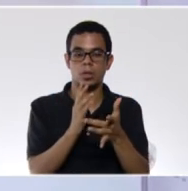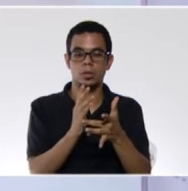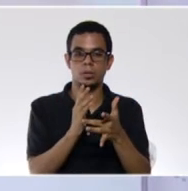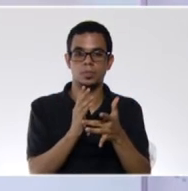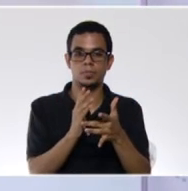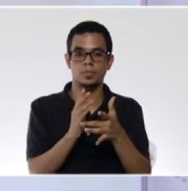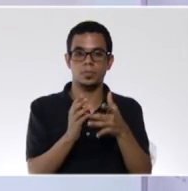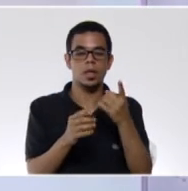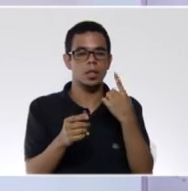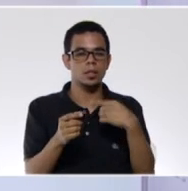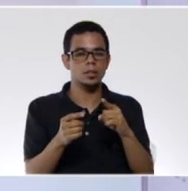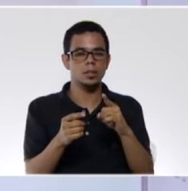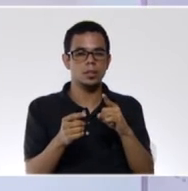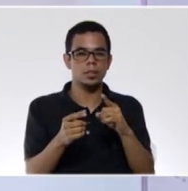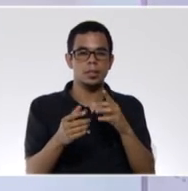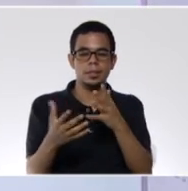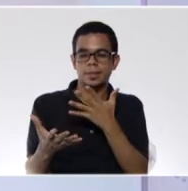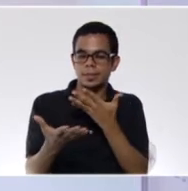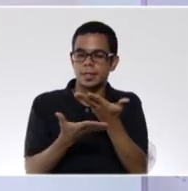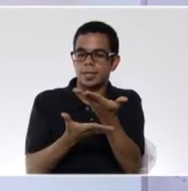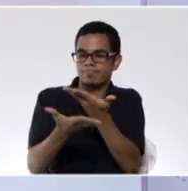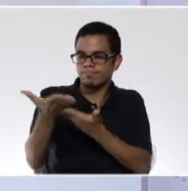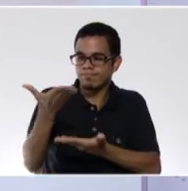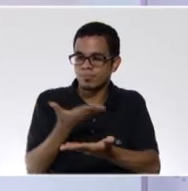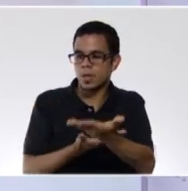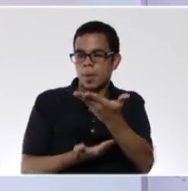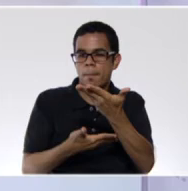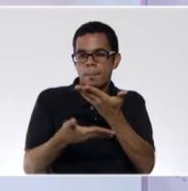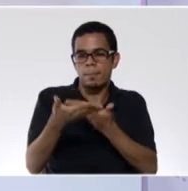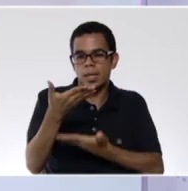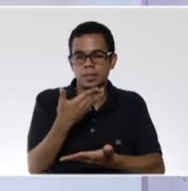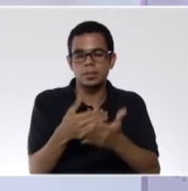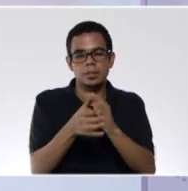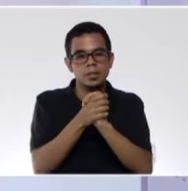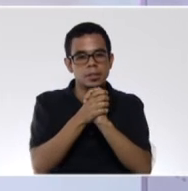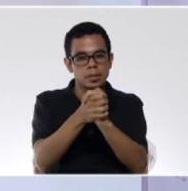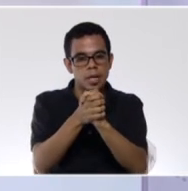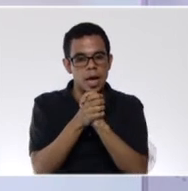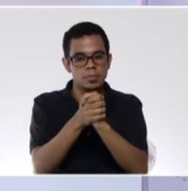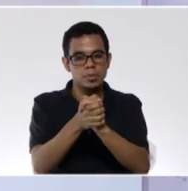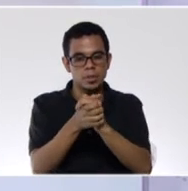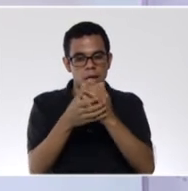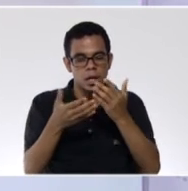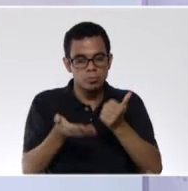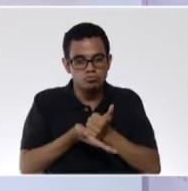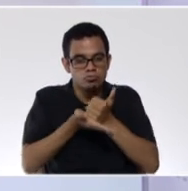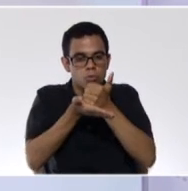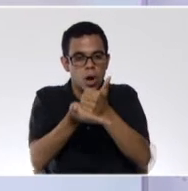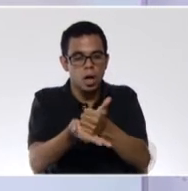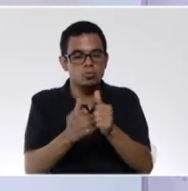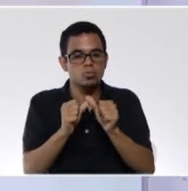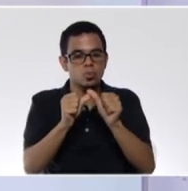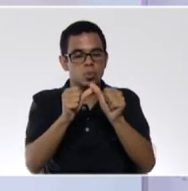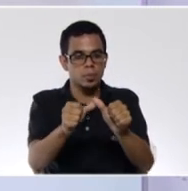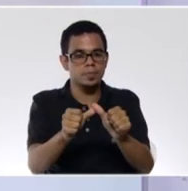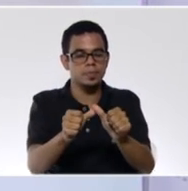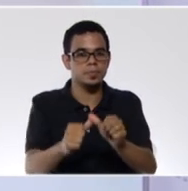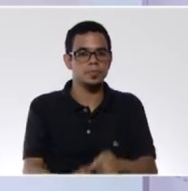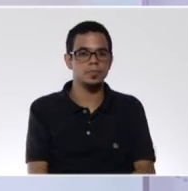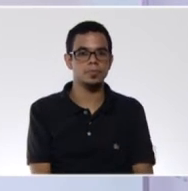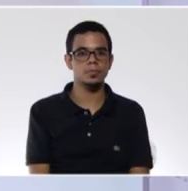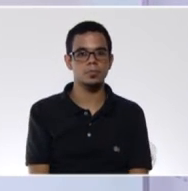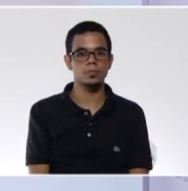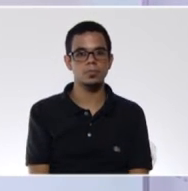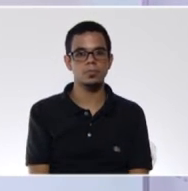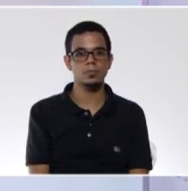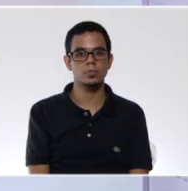campo magnético extraordinario que nos ayuda a seguir adelante. Por eso es que yo les voy a